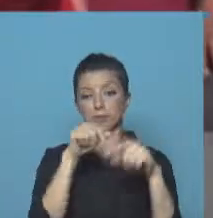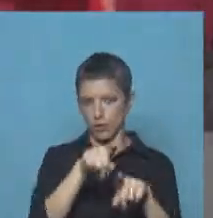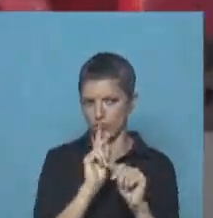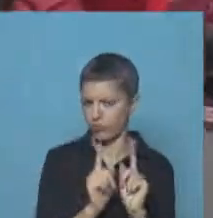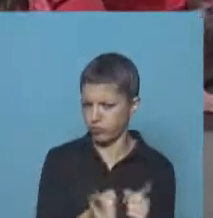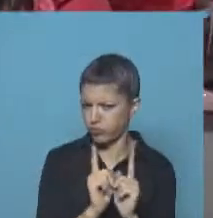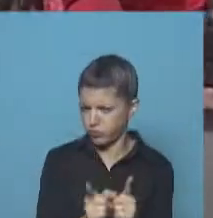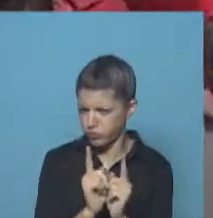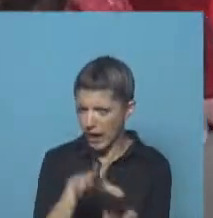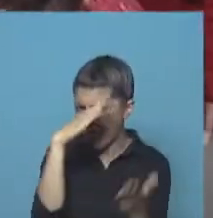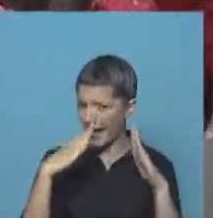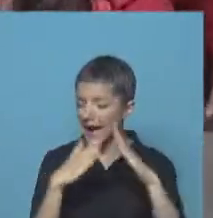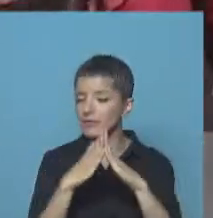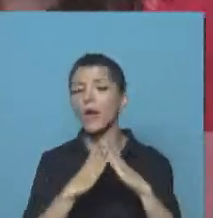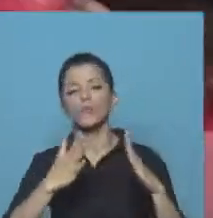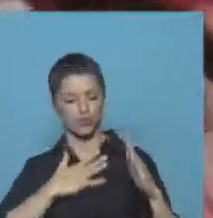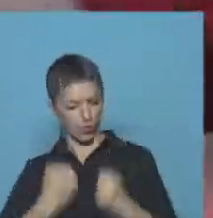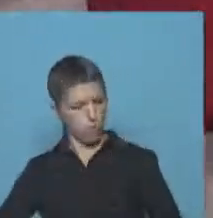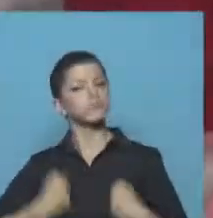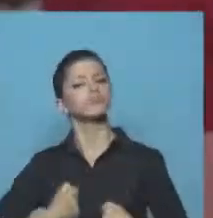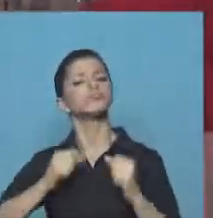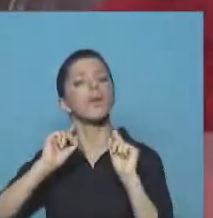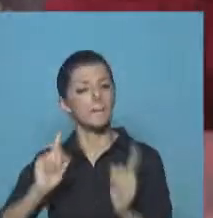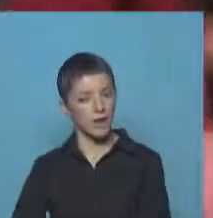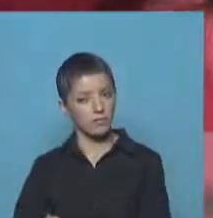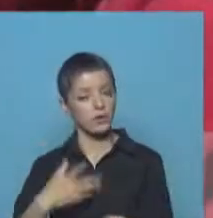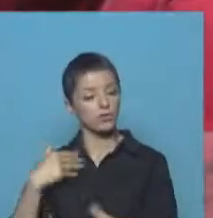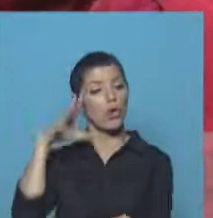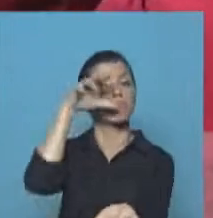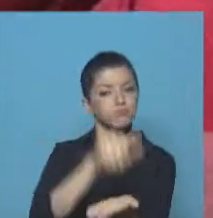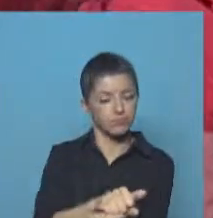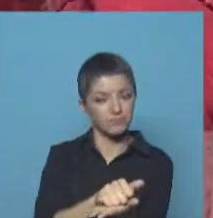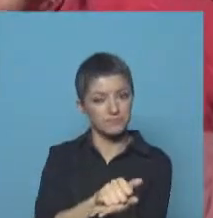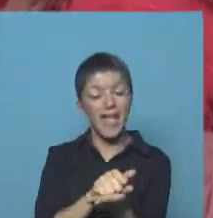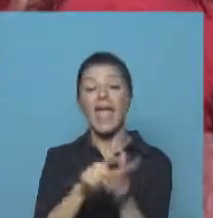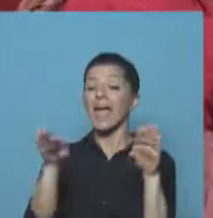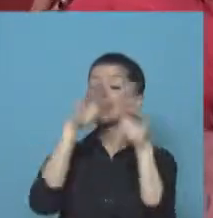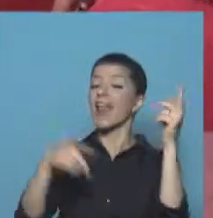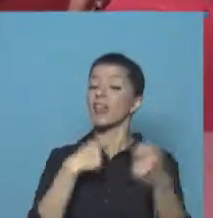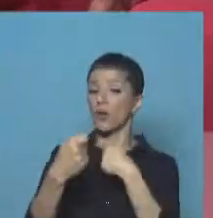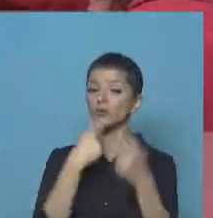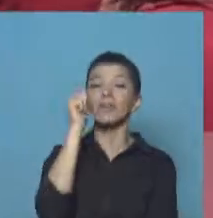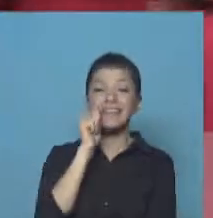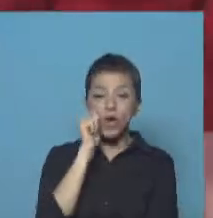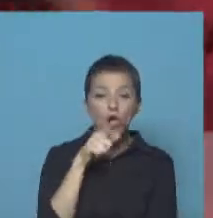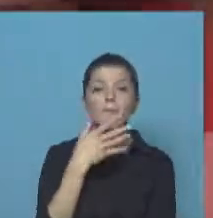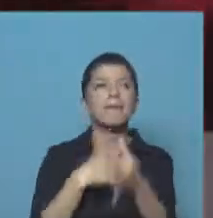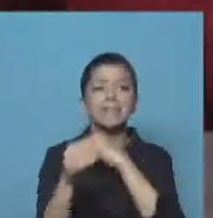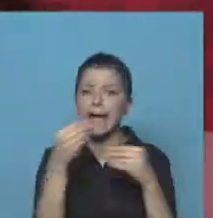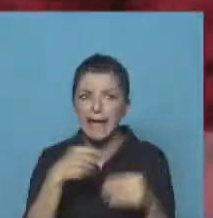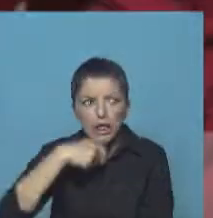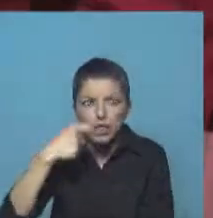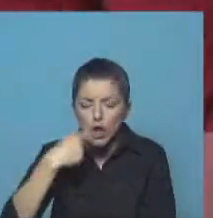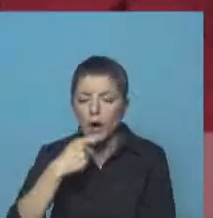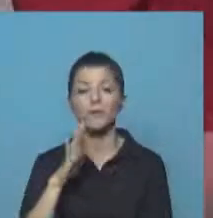pero resistimos y nos quedamos la casa y en el local había un kiosco que era todo droga entonces le